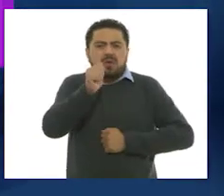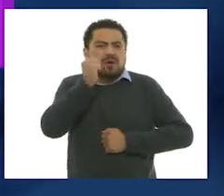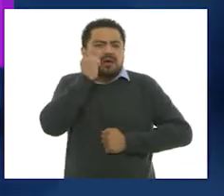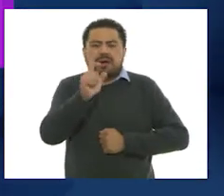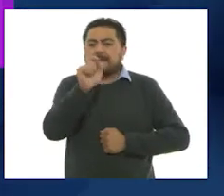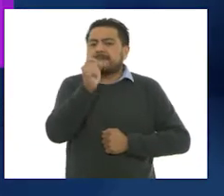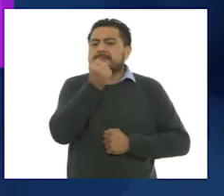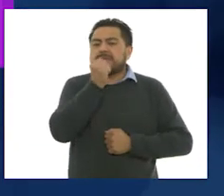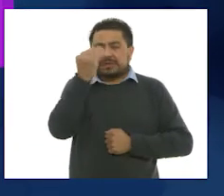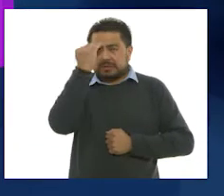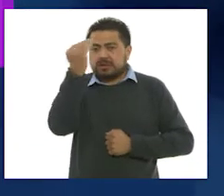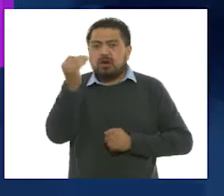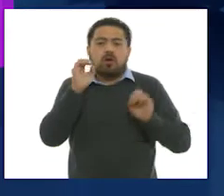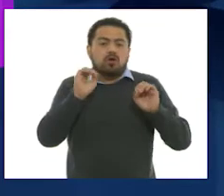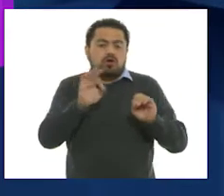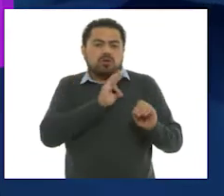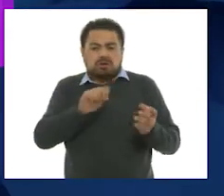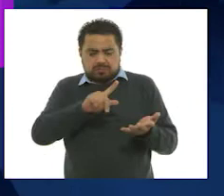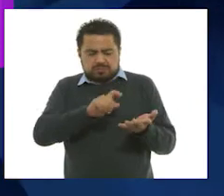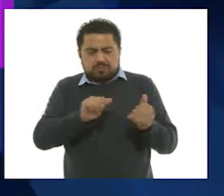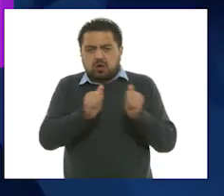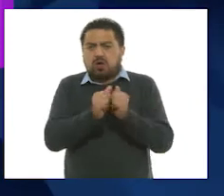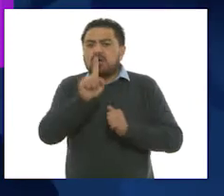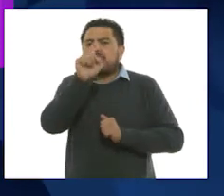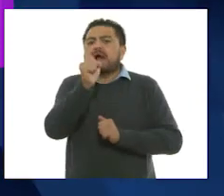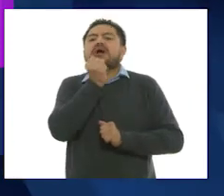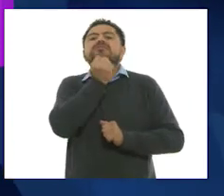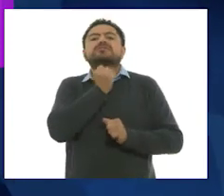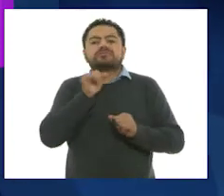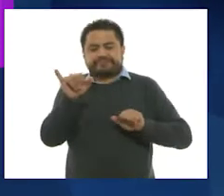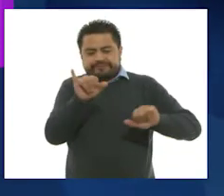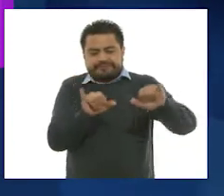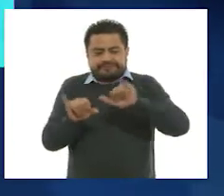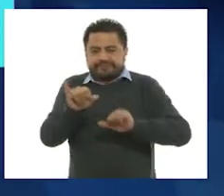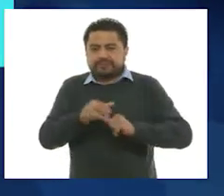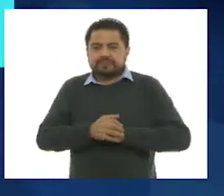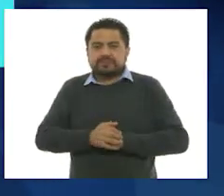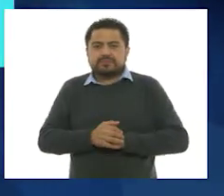durante 20 segundos o aplica desinfectante a base de agua y alcohol.